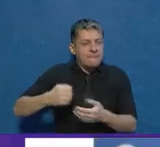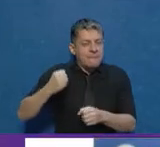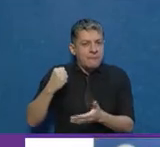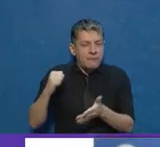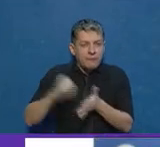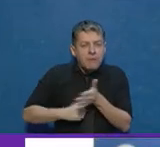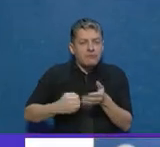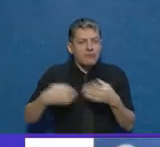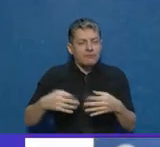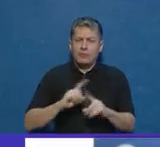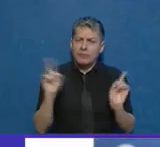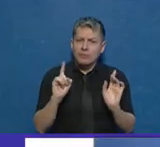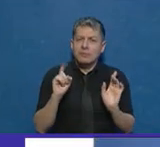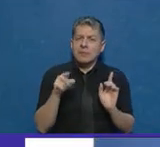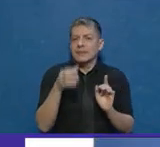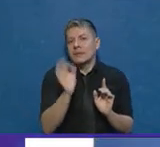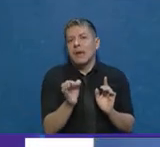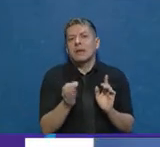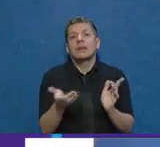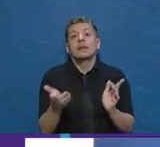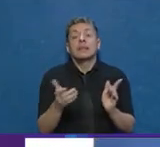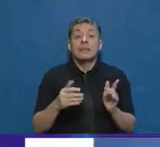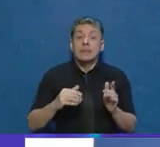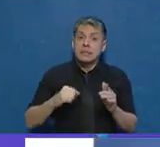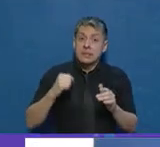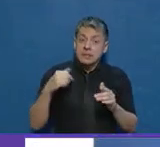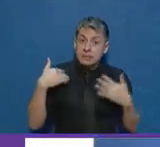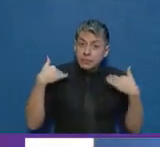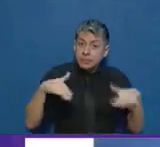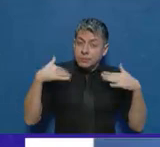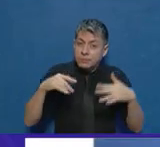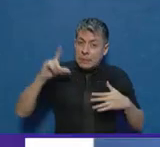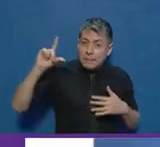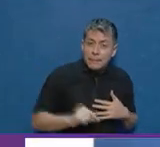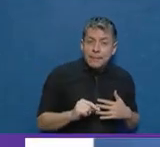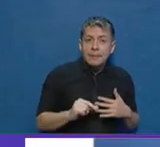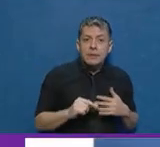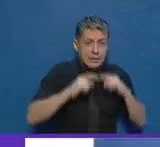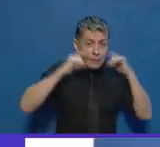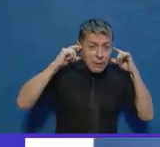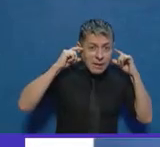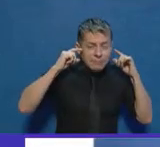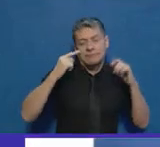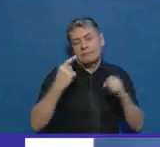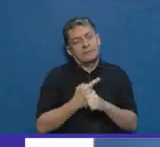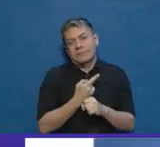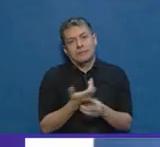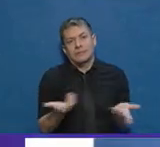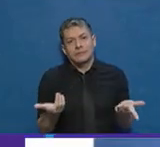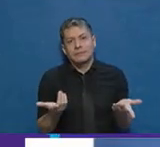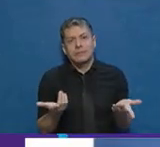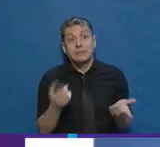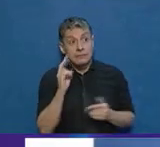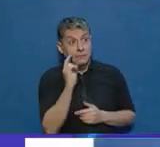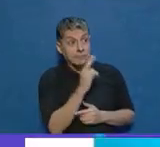que realizar actividad física de alto rendimiento no es posible con tapabocas. Esa máscara que vos mostrabas